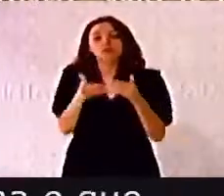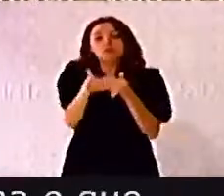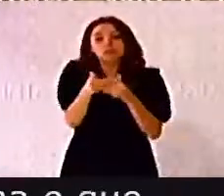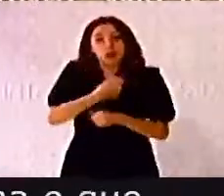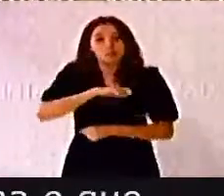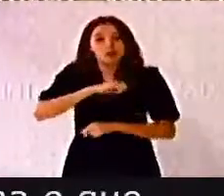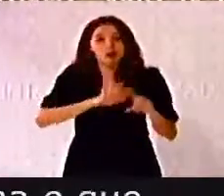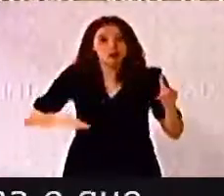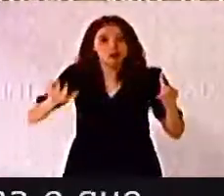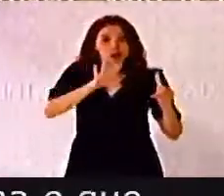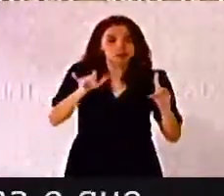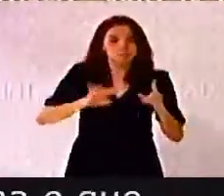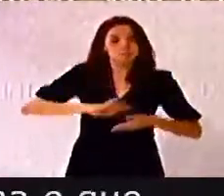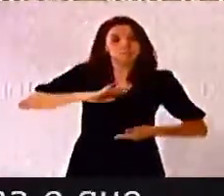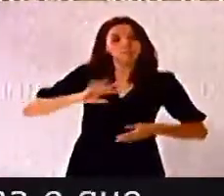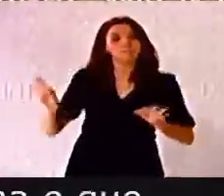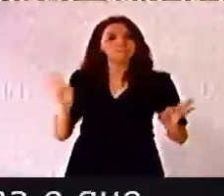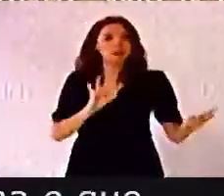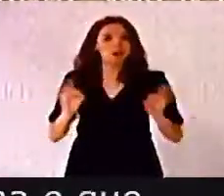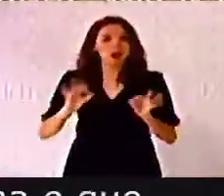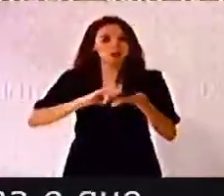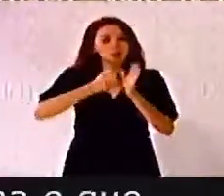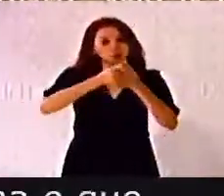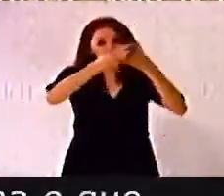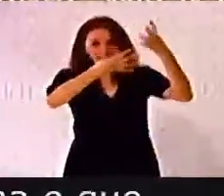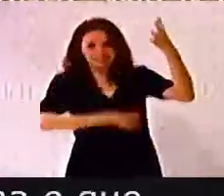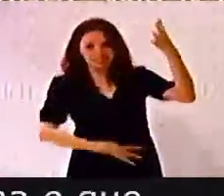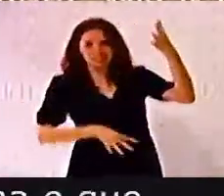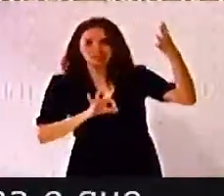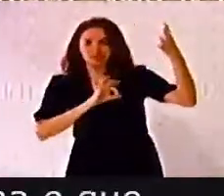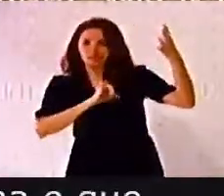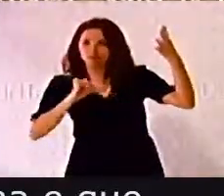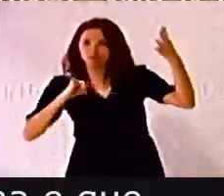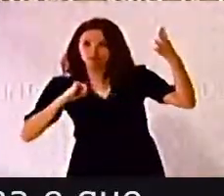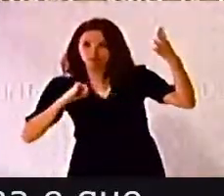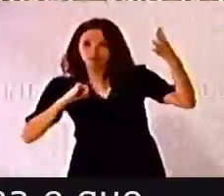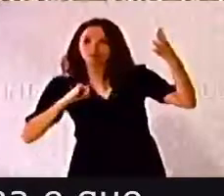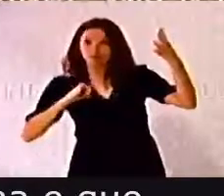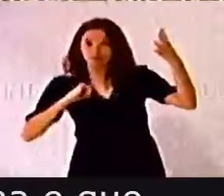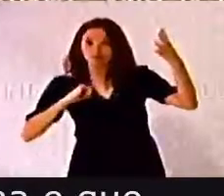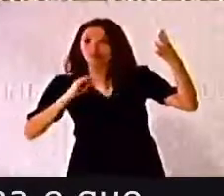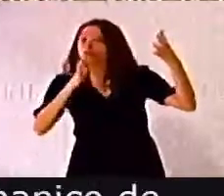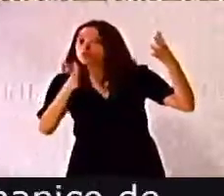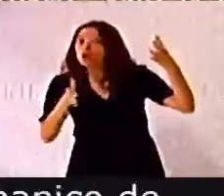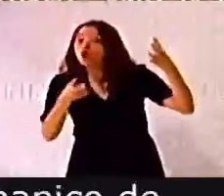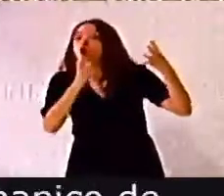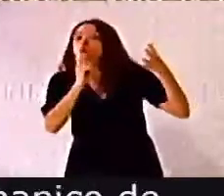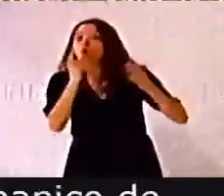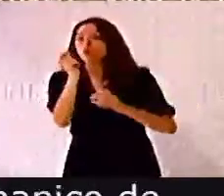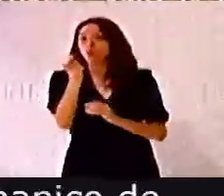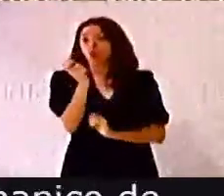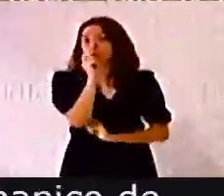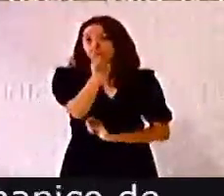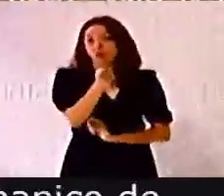meses preparado un abanico de proyectos. Los fondos van a ser repartidos a través de fondos